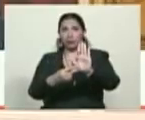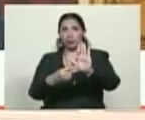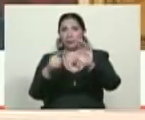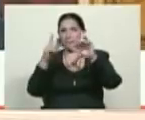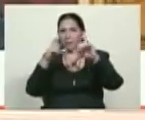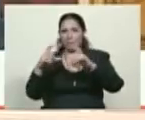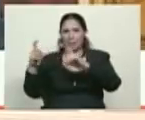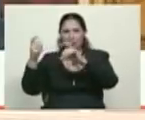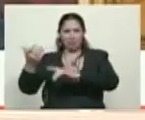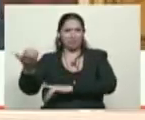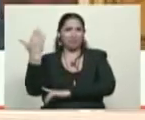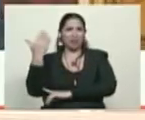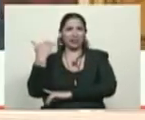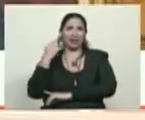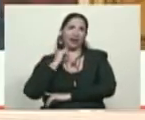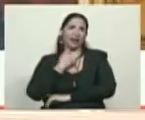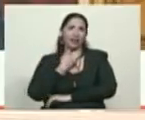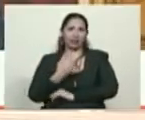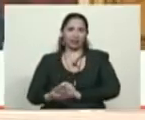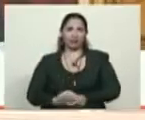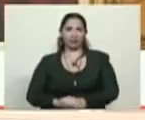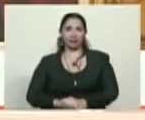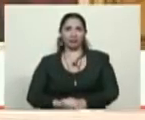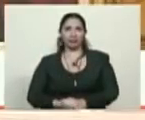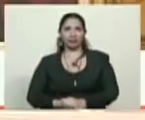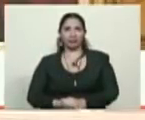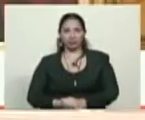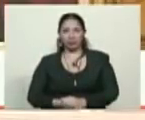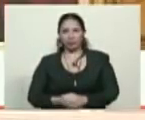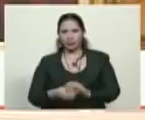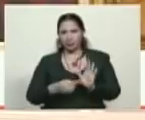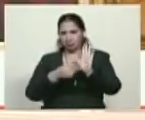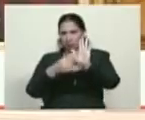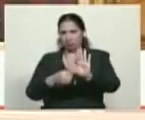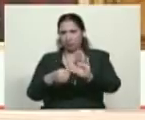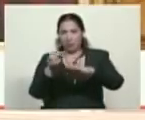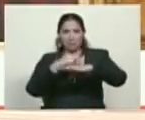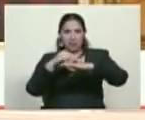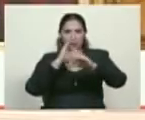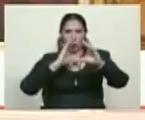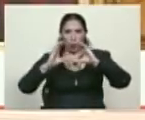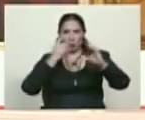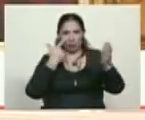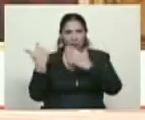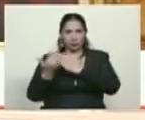presentando imágenes pasadas. Aquí me muestra el ministro de Comunicación.